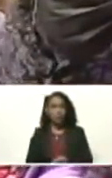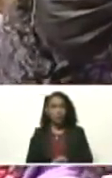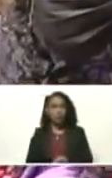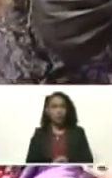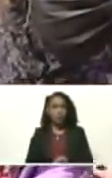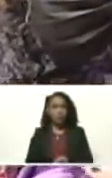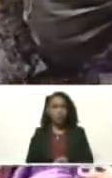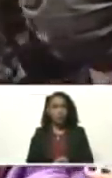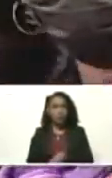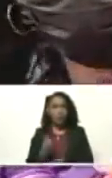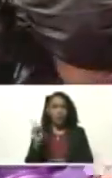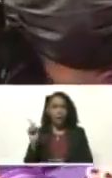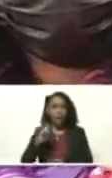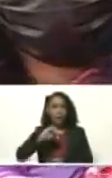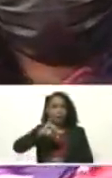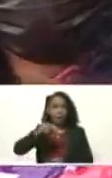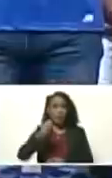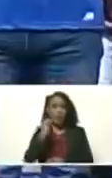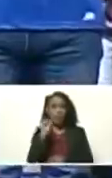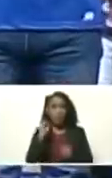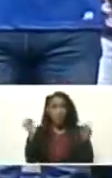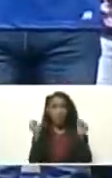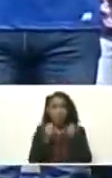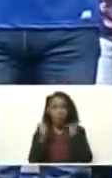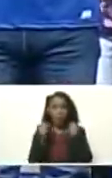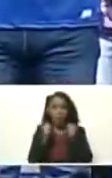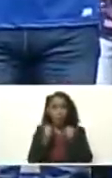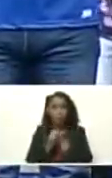A Jason Guzmán de Mérida,